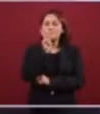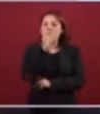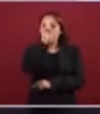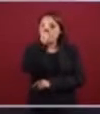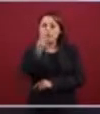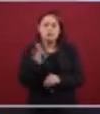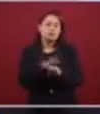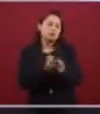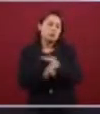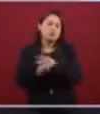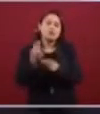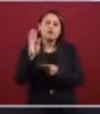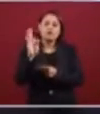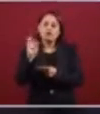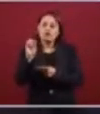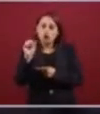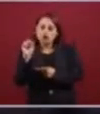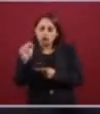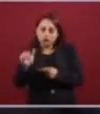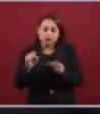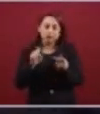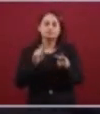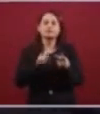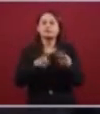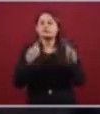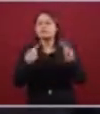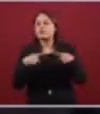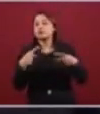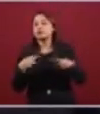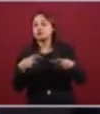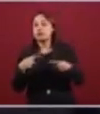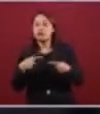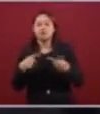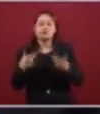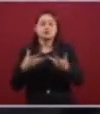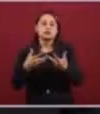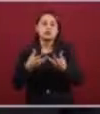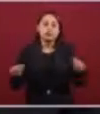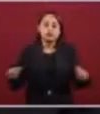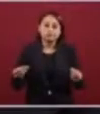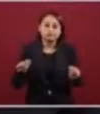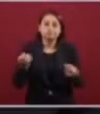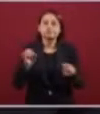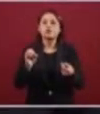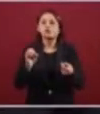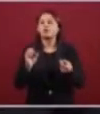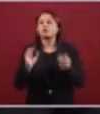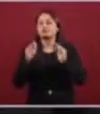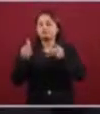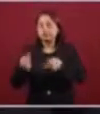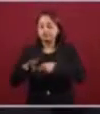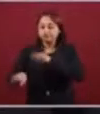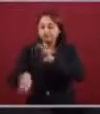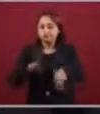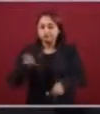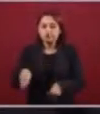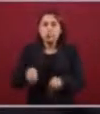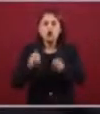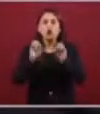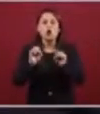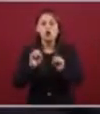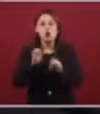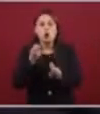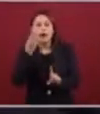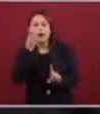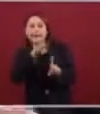no se podía escribir sobre desaparecidos o pues sobre actores políticos contrarios al gobierno,